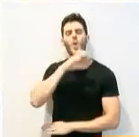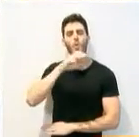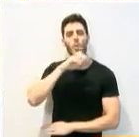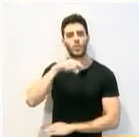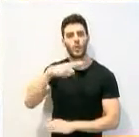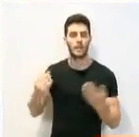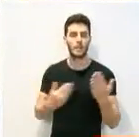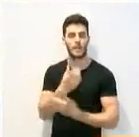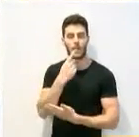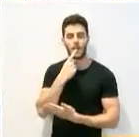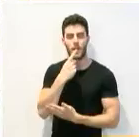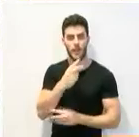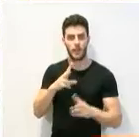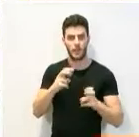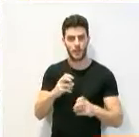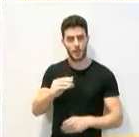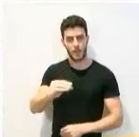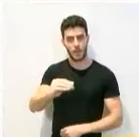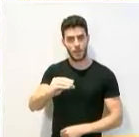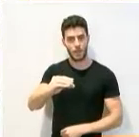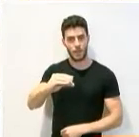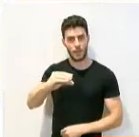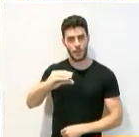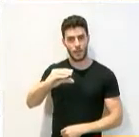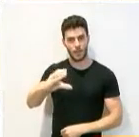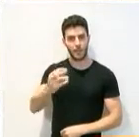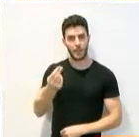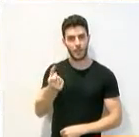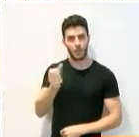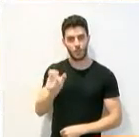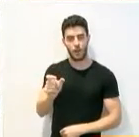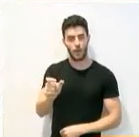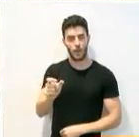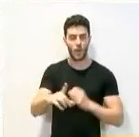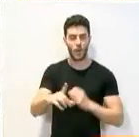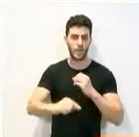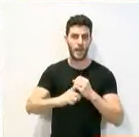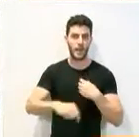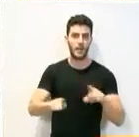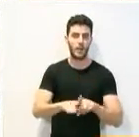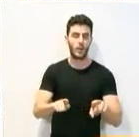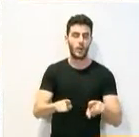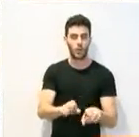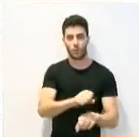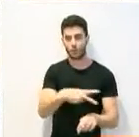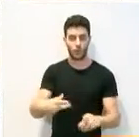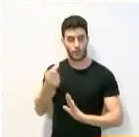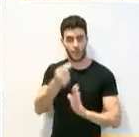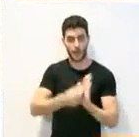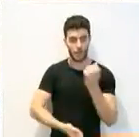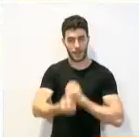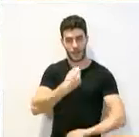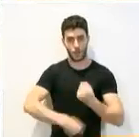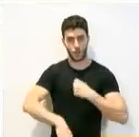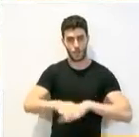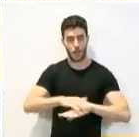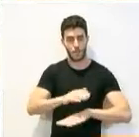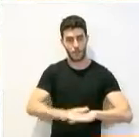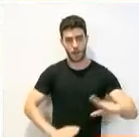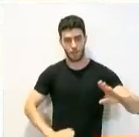esta mañana de los incrementos del precio del gas como consecuencia de las medidas económicas para